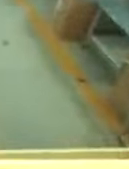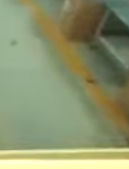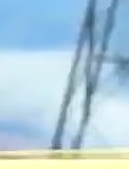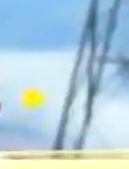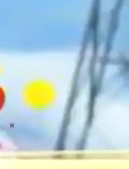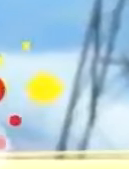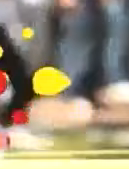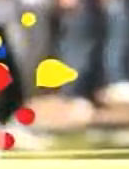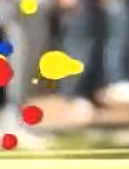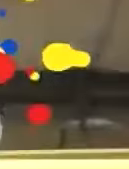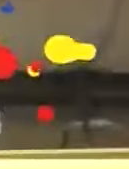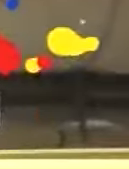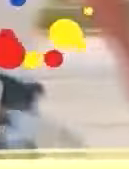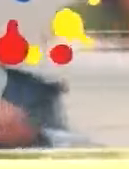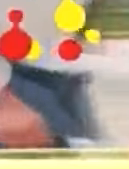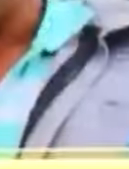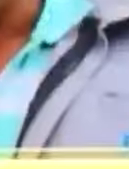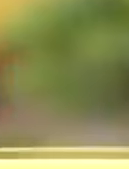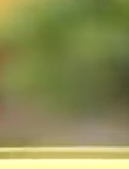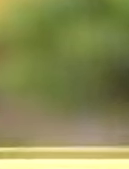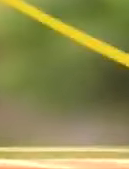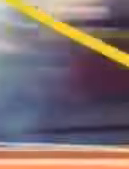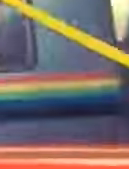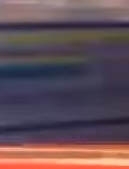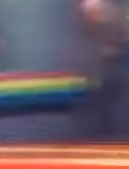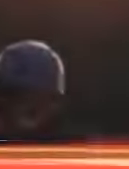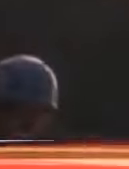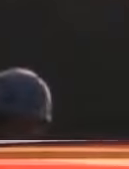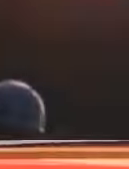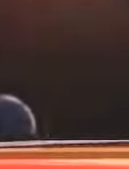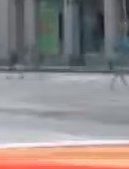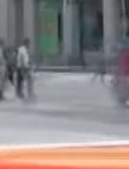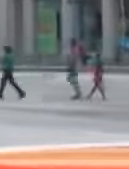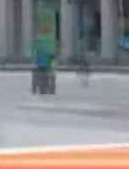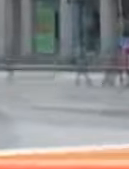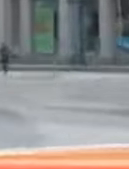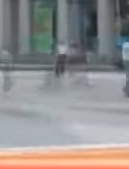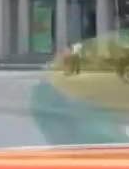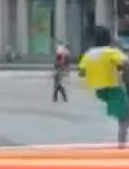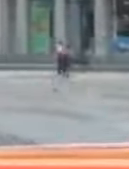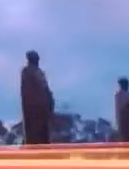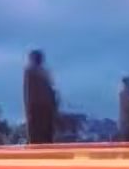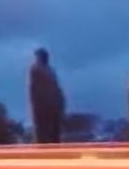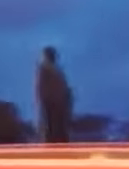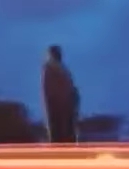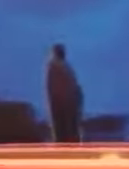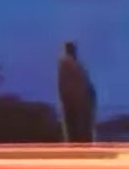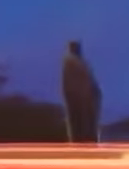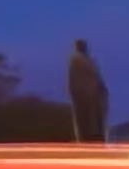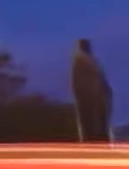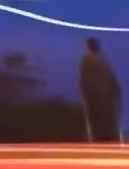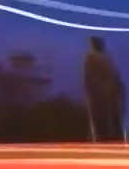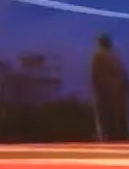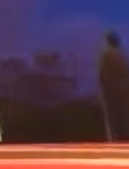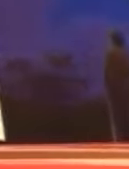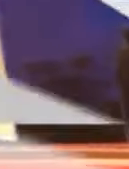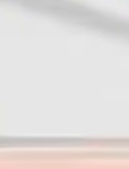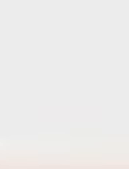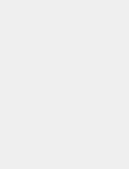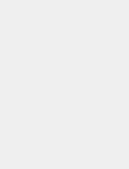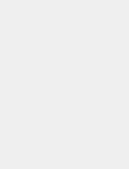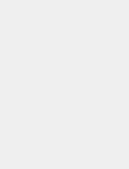Bienvenidos y bienvenidas. A continuación, una transmisión conjunta de radio y televisión por su derecho a